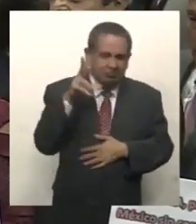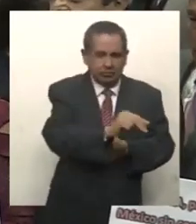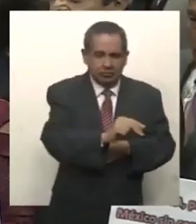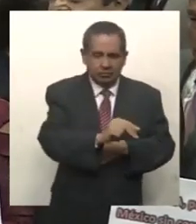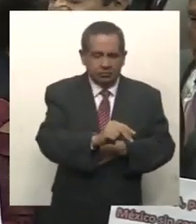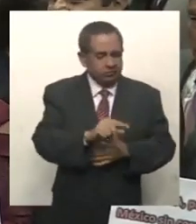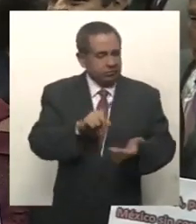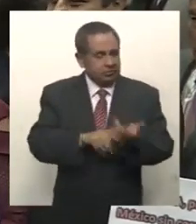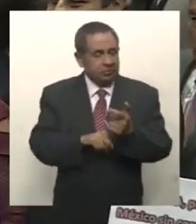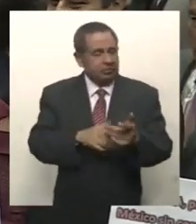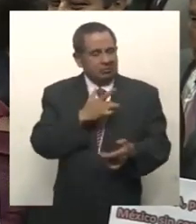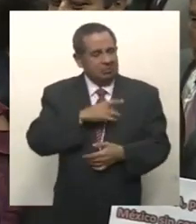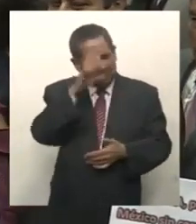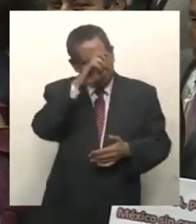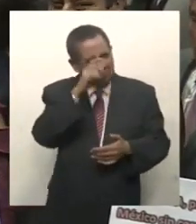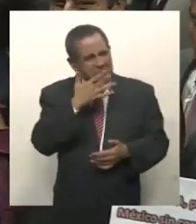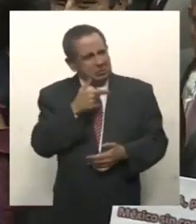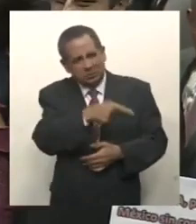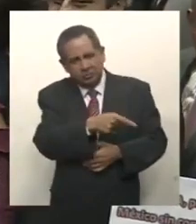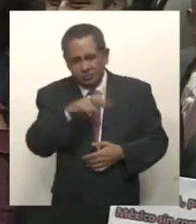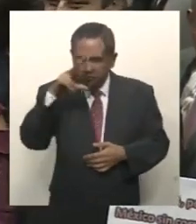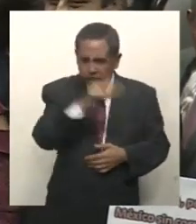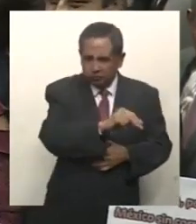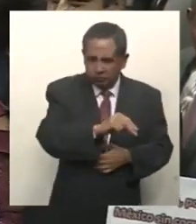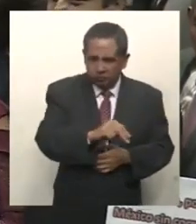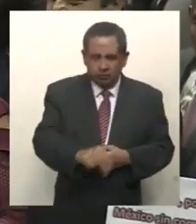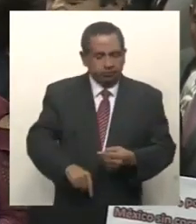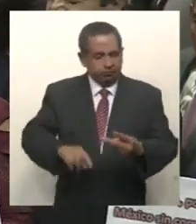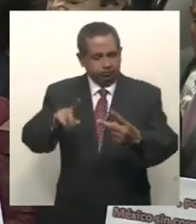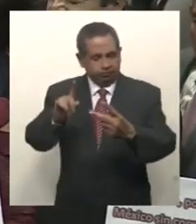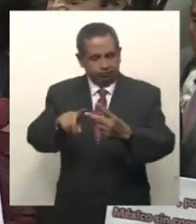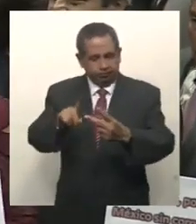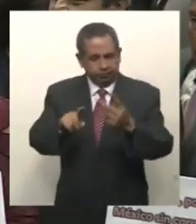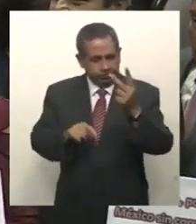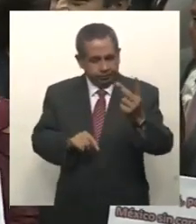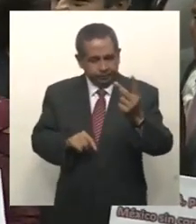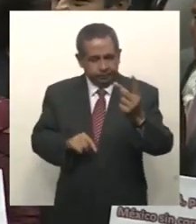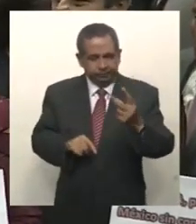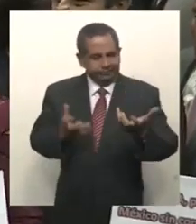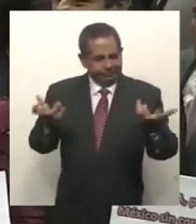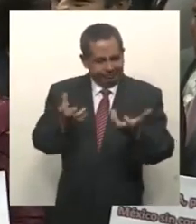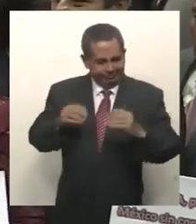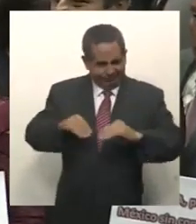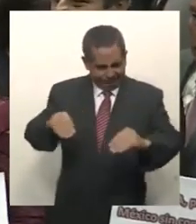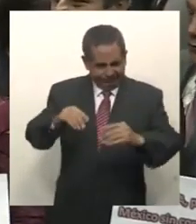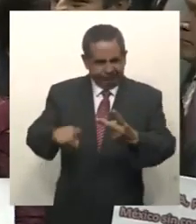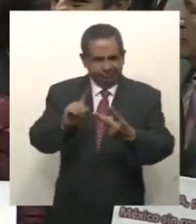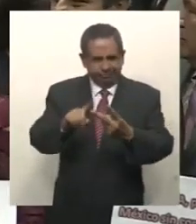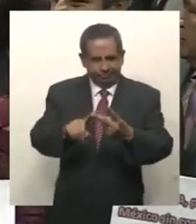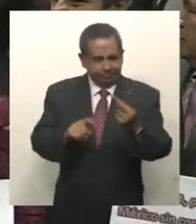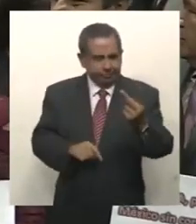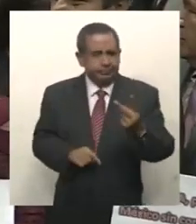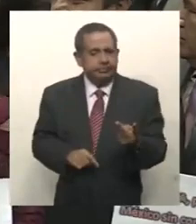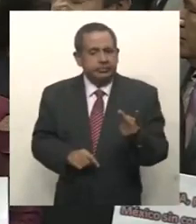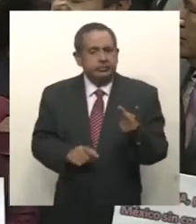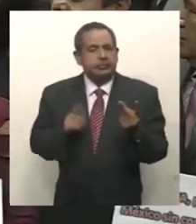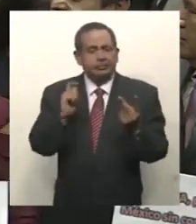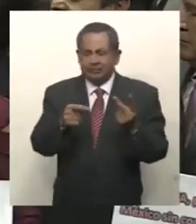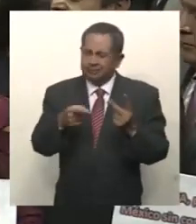ninguna conciencia. El segundo de los temas, acciones. La